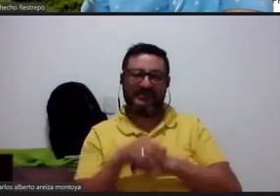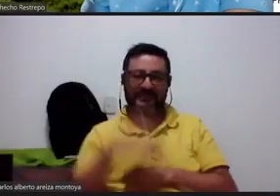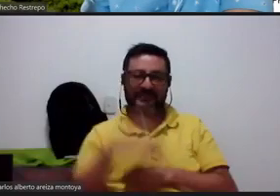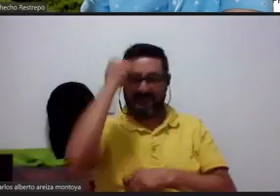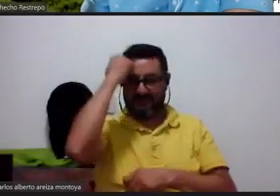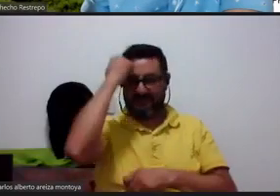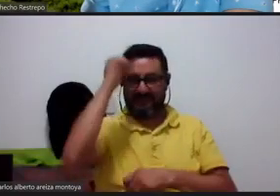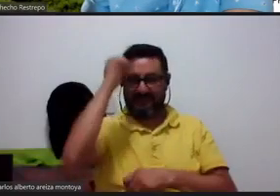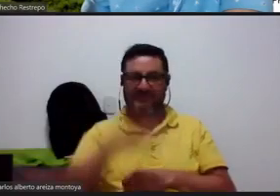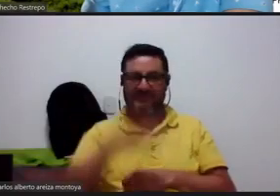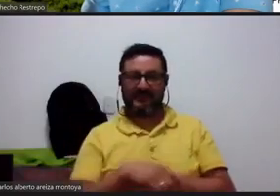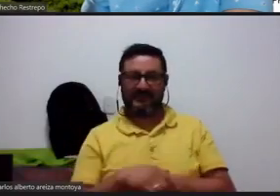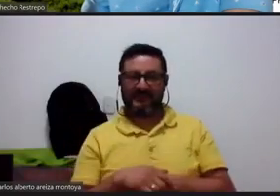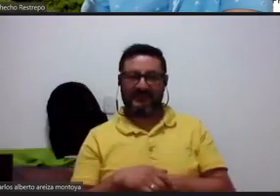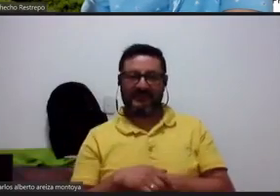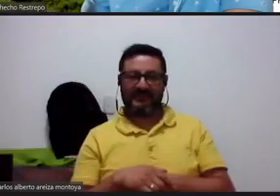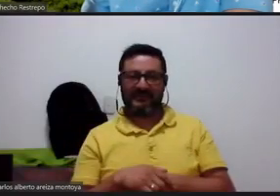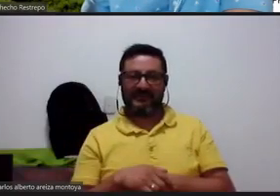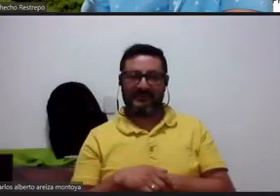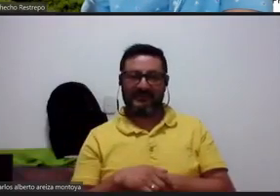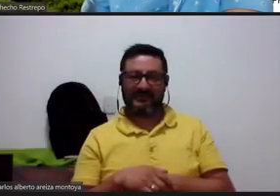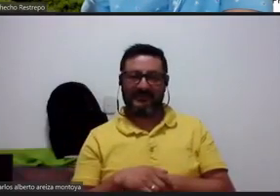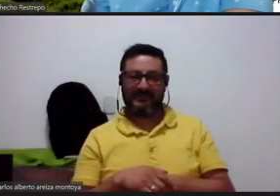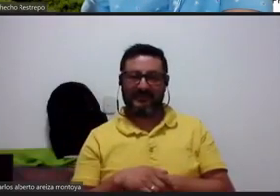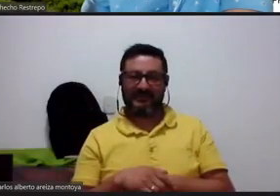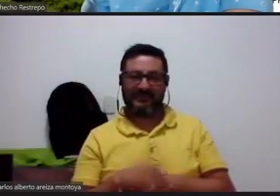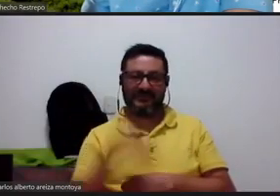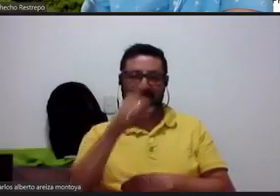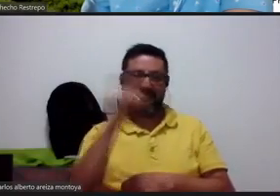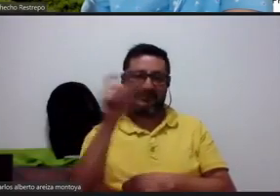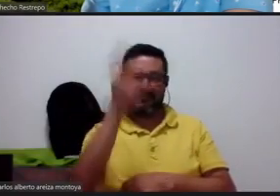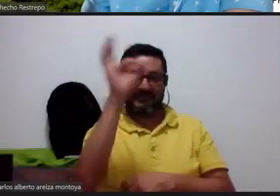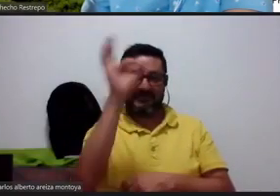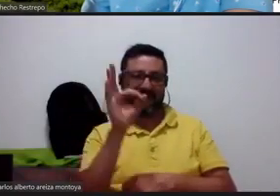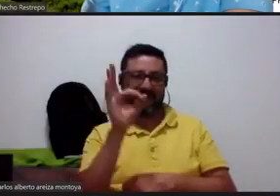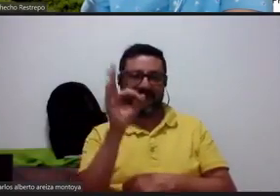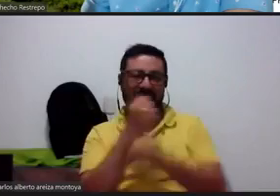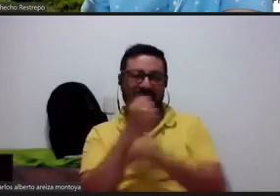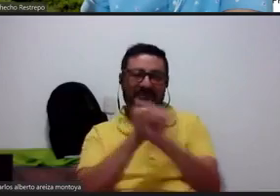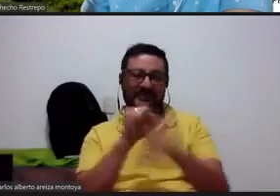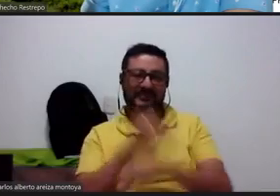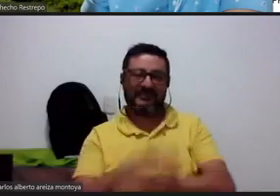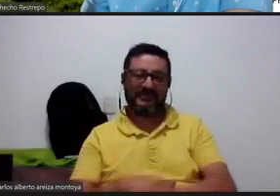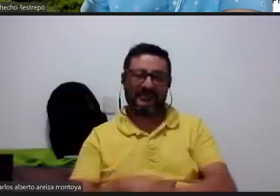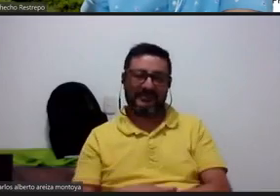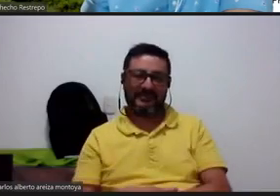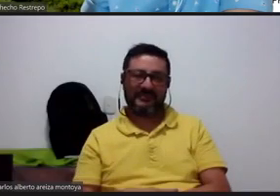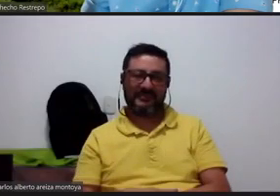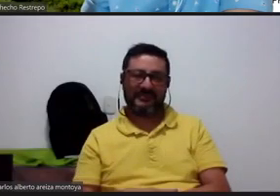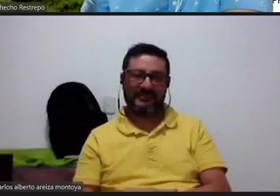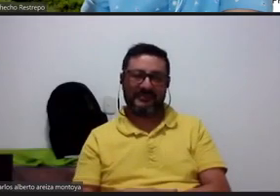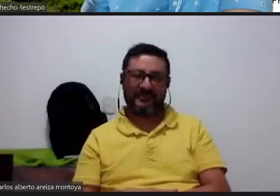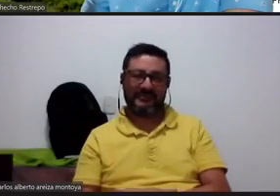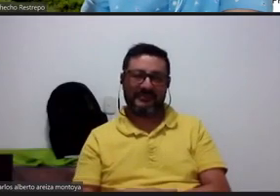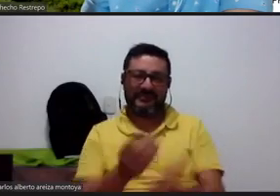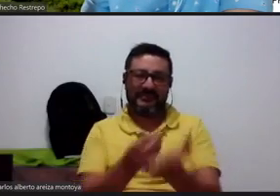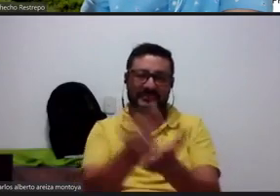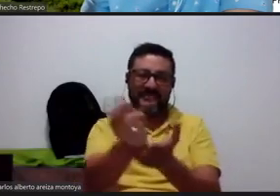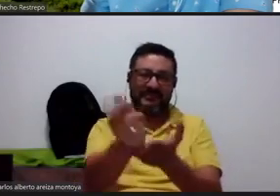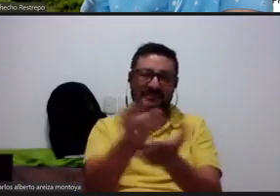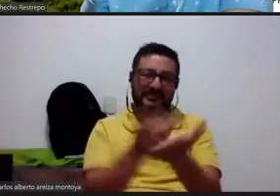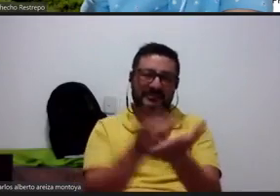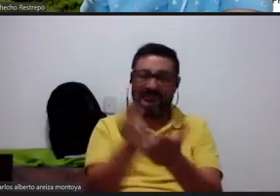entrenadores. O sea, no te voy a decir que con el 100% del salario, porque era imposible, pues. Pero no echó a los entrenadores, no cerró